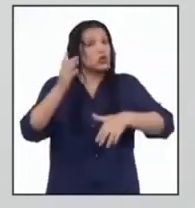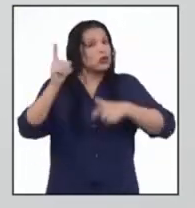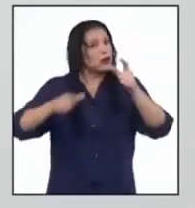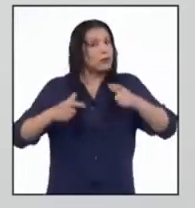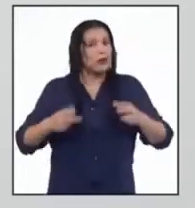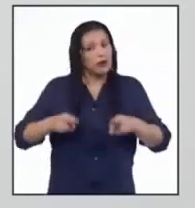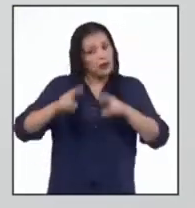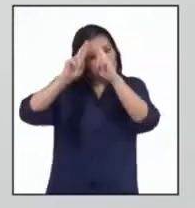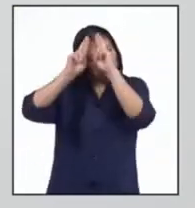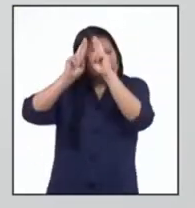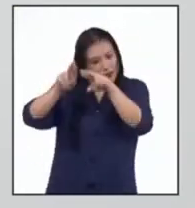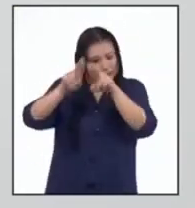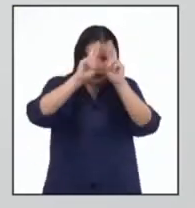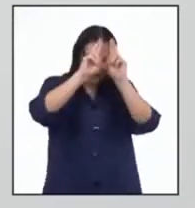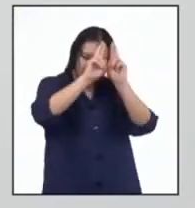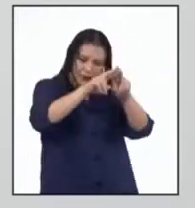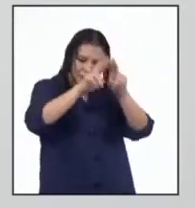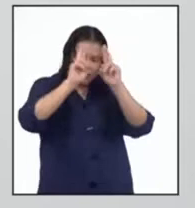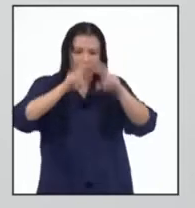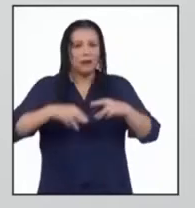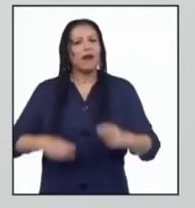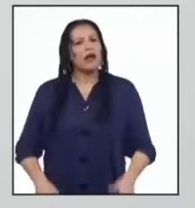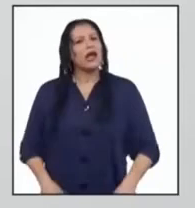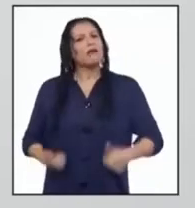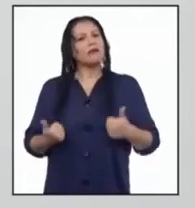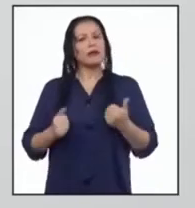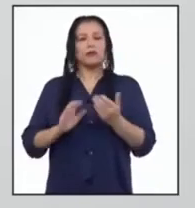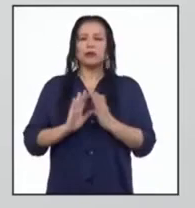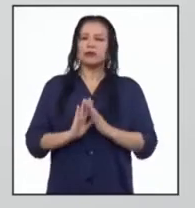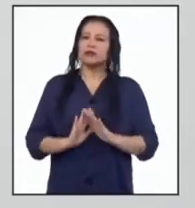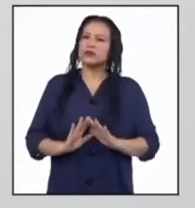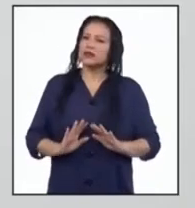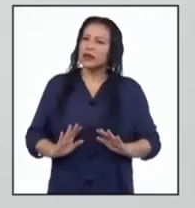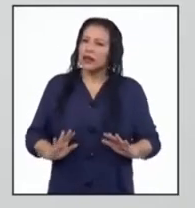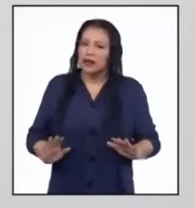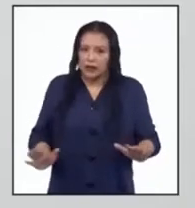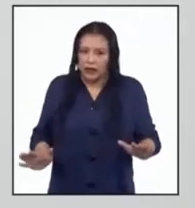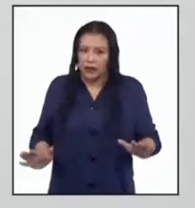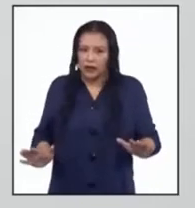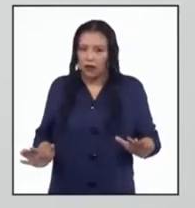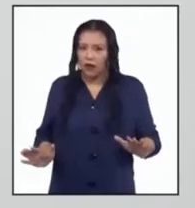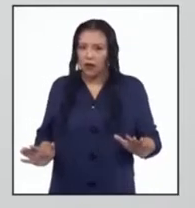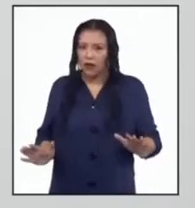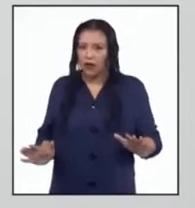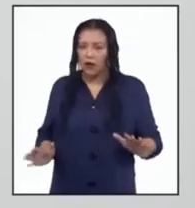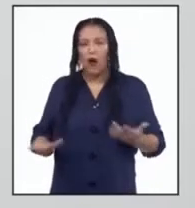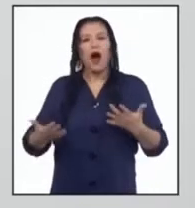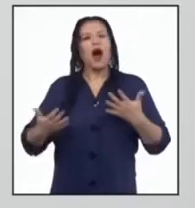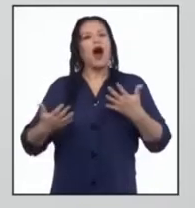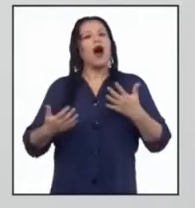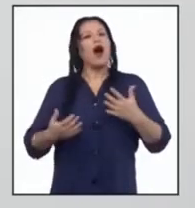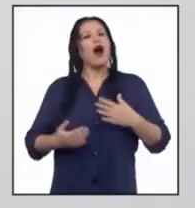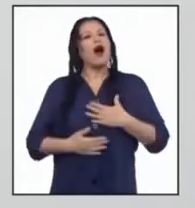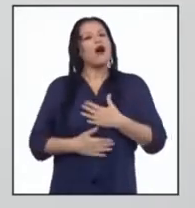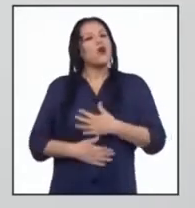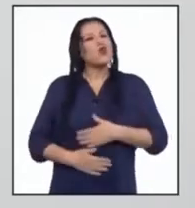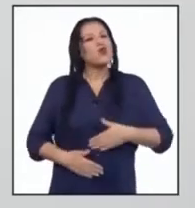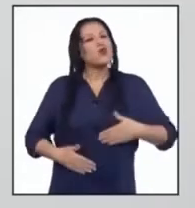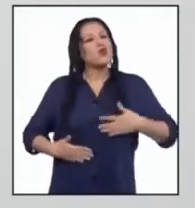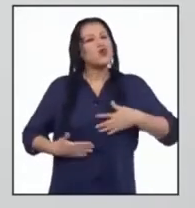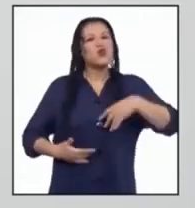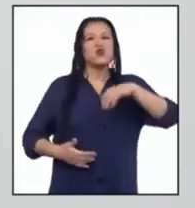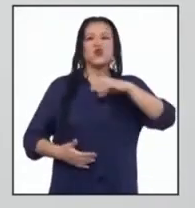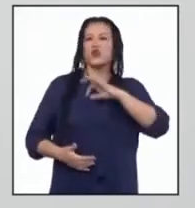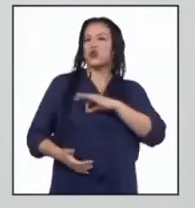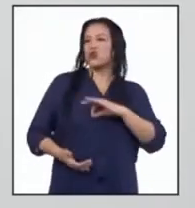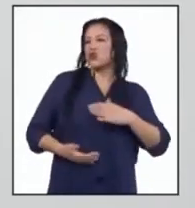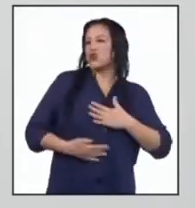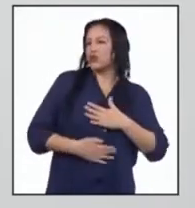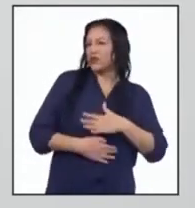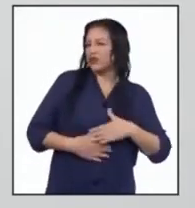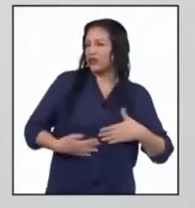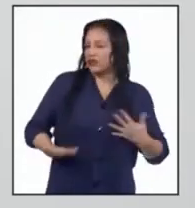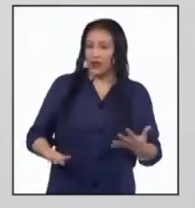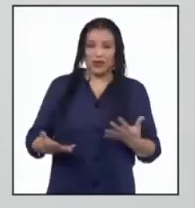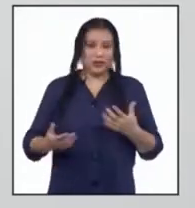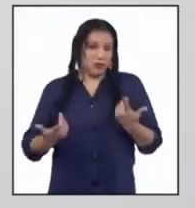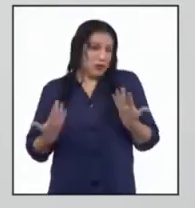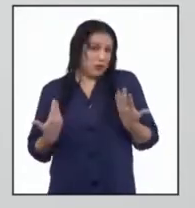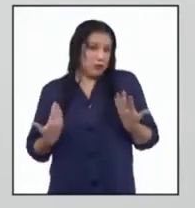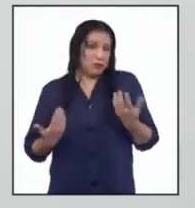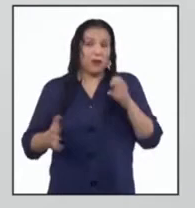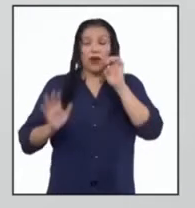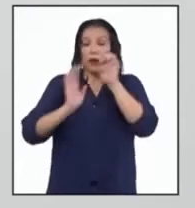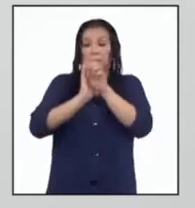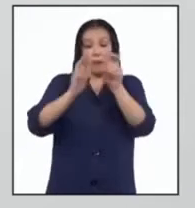de todos y vivimos siempre tranquilos, ¿cuán satisfechos podremos estar? Valores